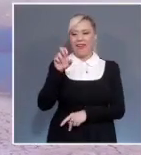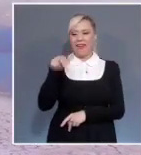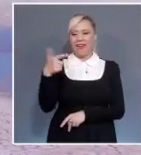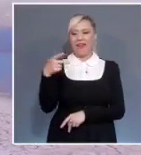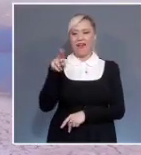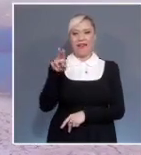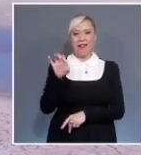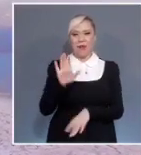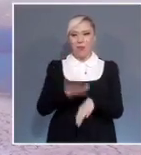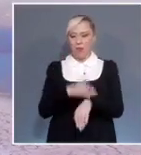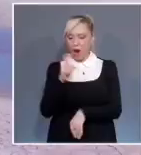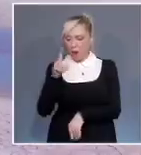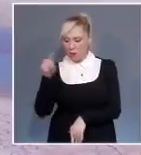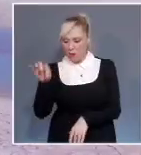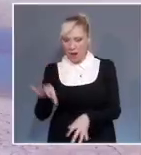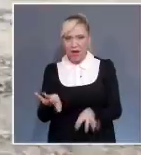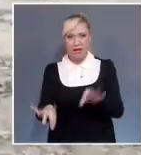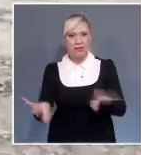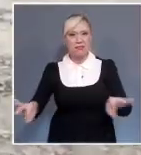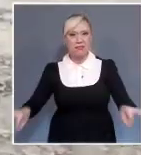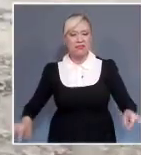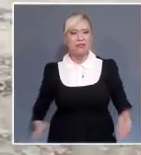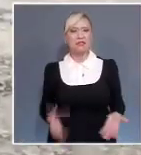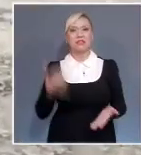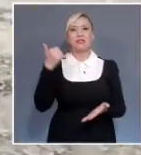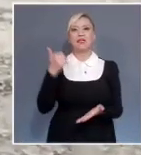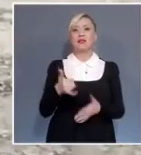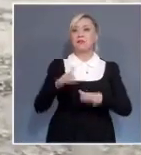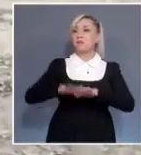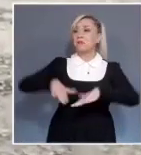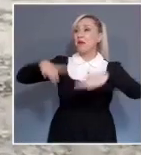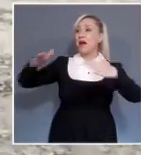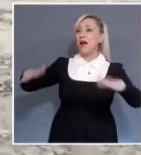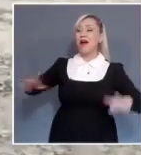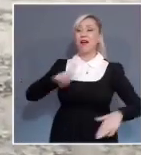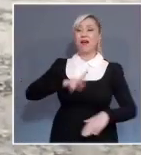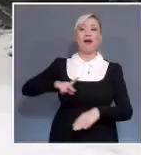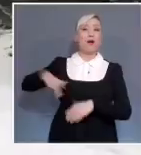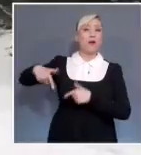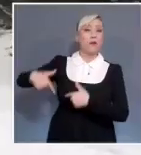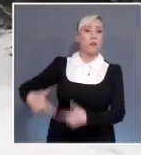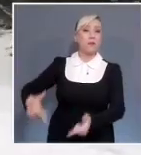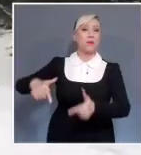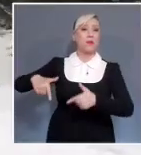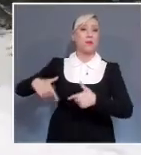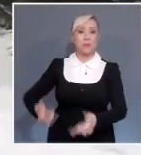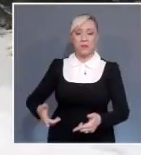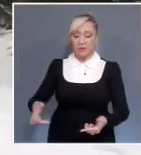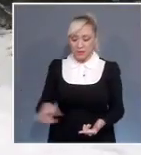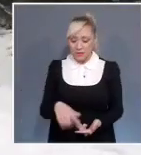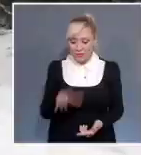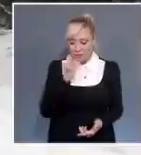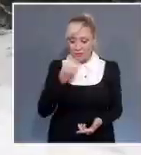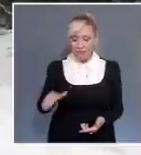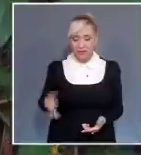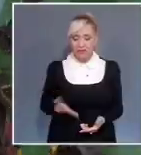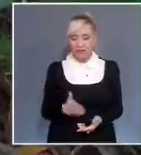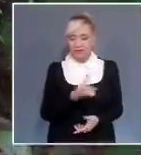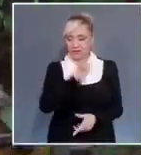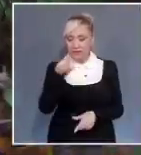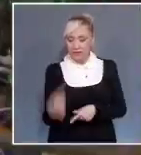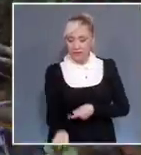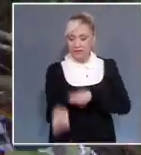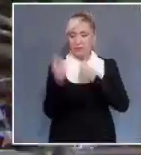de la acidificación del océano. Frente a esta emergencia, señalaron, resultan necesarias las opiniones consultivas de la